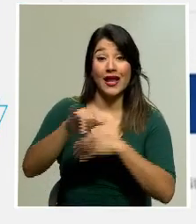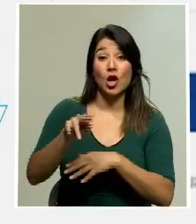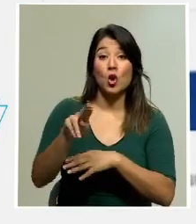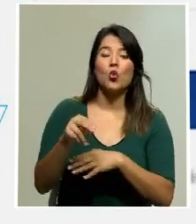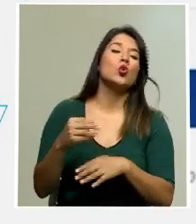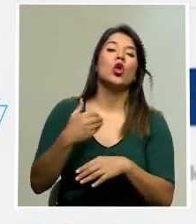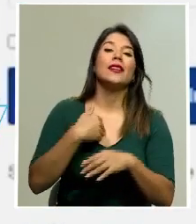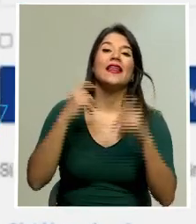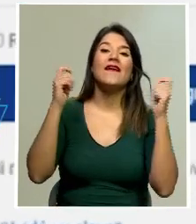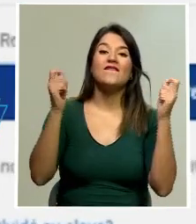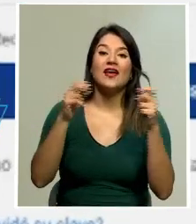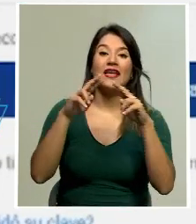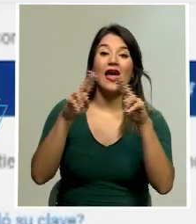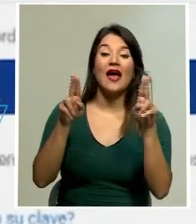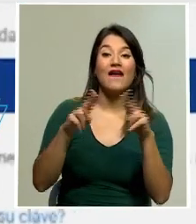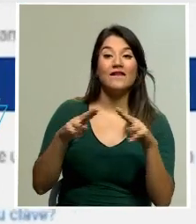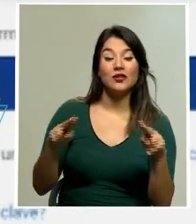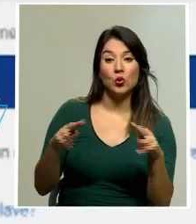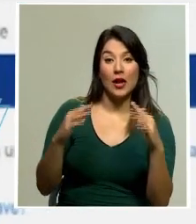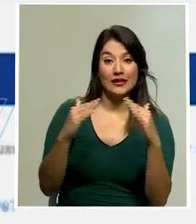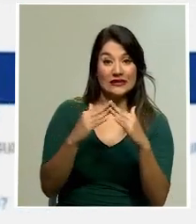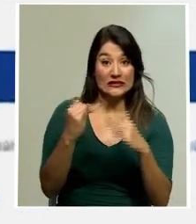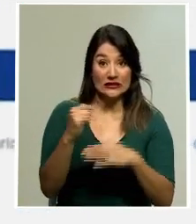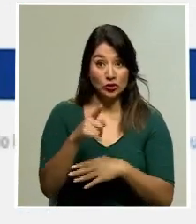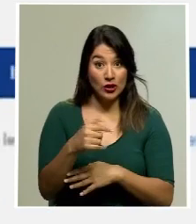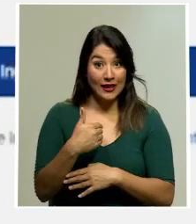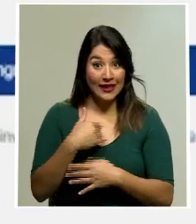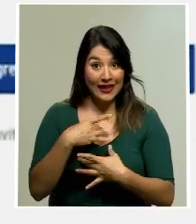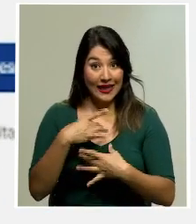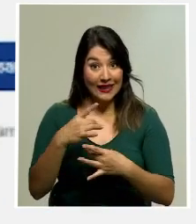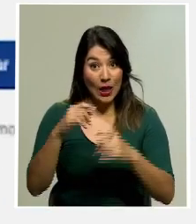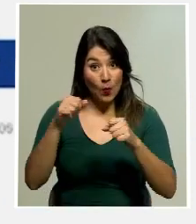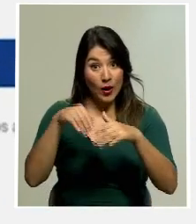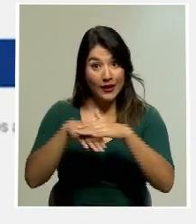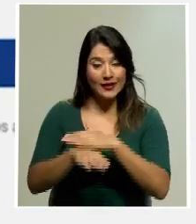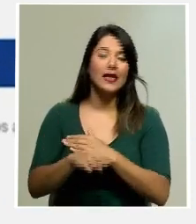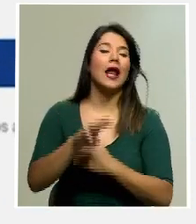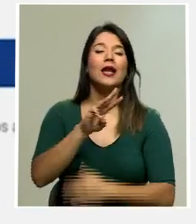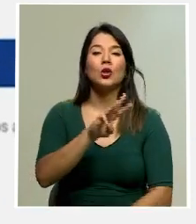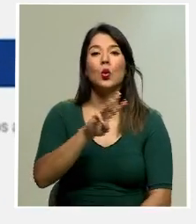feria virtual de vivienda. Quienes estén interesados pueden ingresar a la página